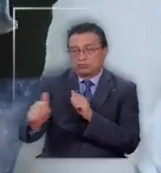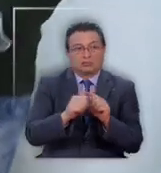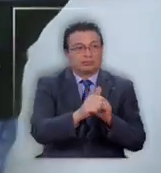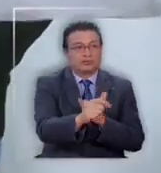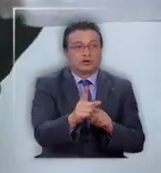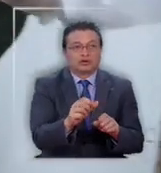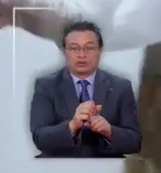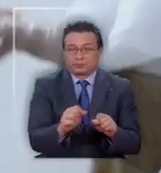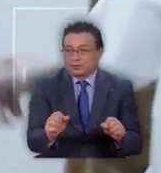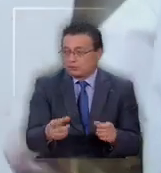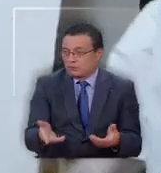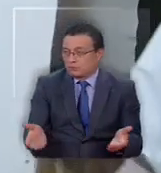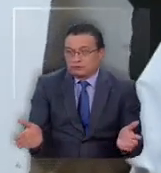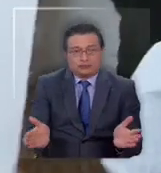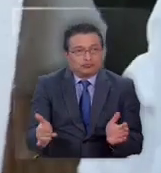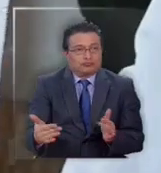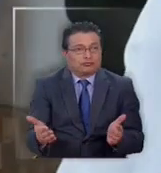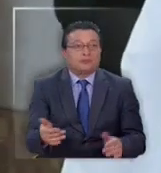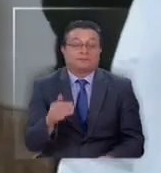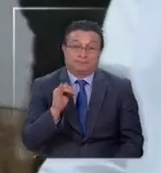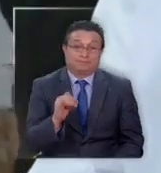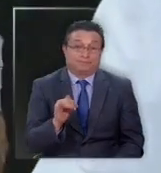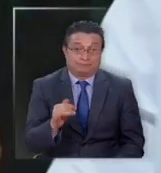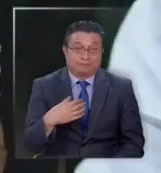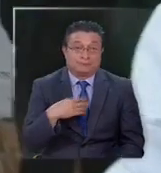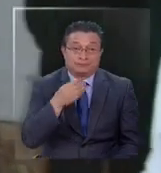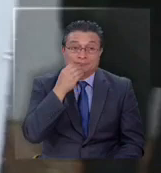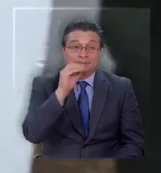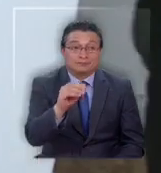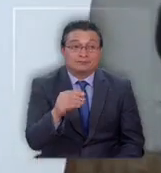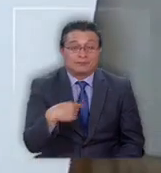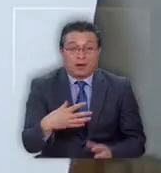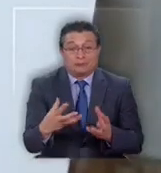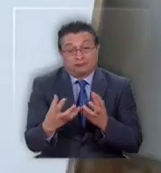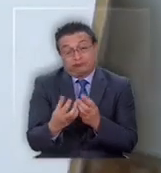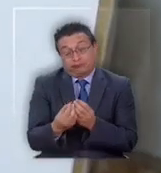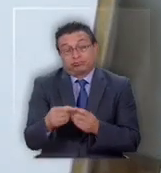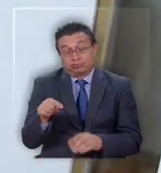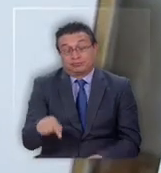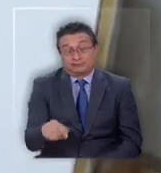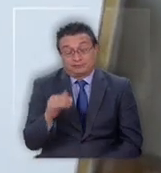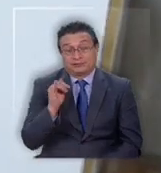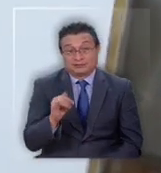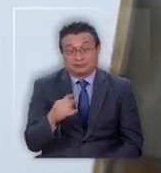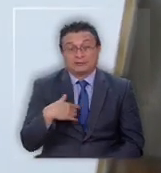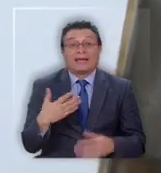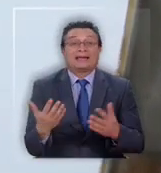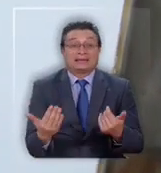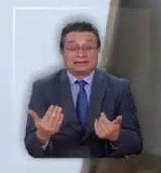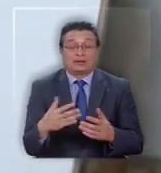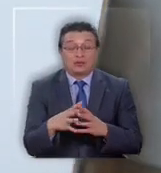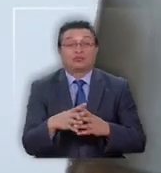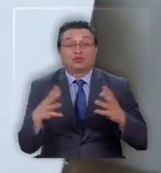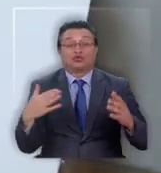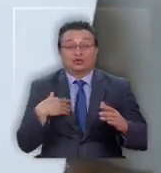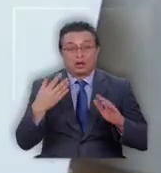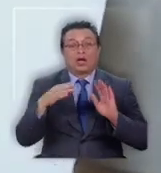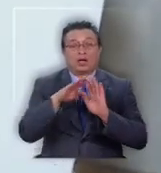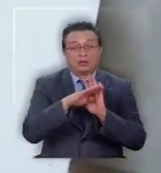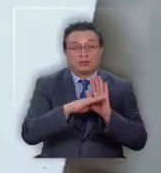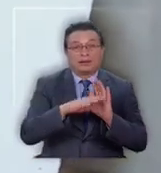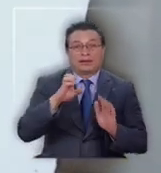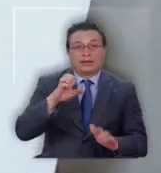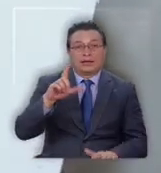es imposible. Exactamente, por eso le he nombrado a usted anteriormente que tenemos hacinamiento acá. Lo que nosotros necesitamos mucho, que hemos estado en programación con el